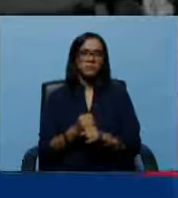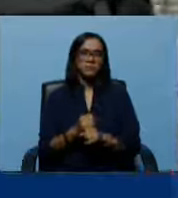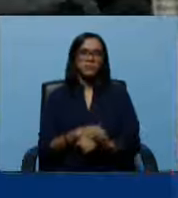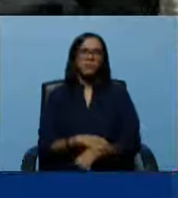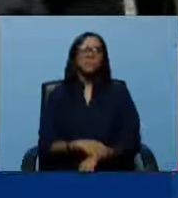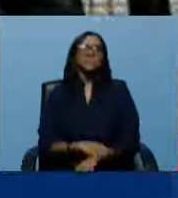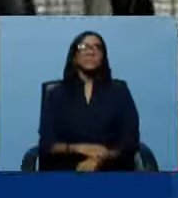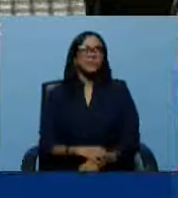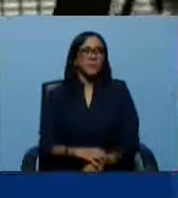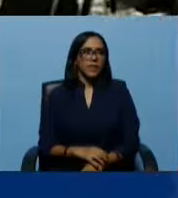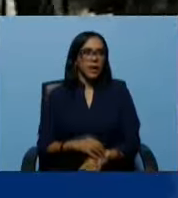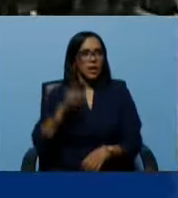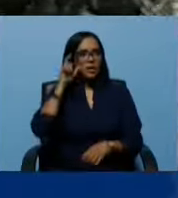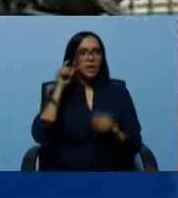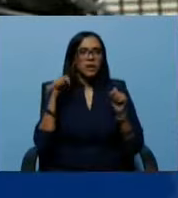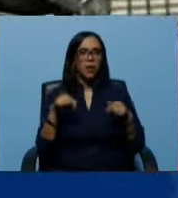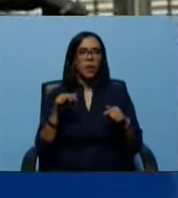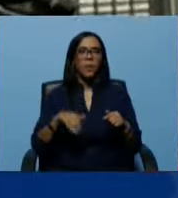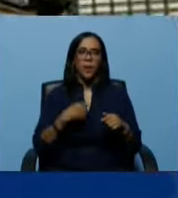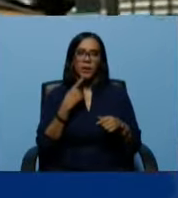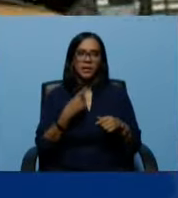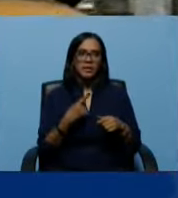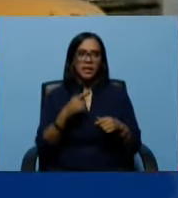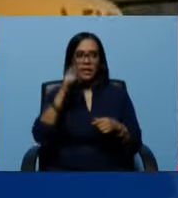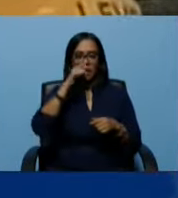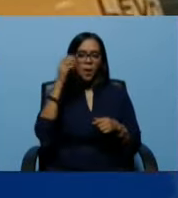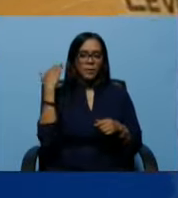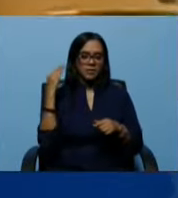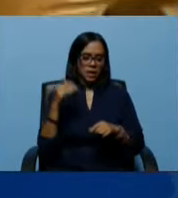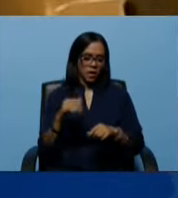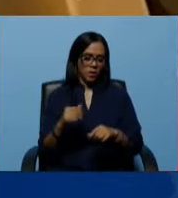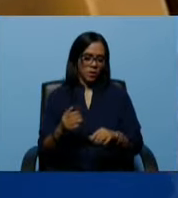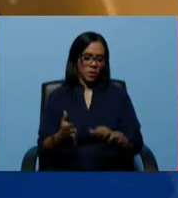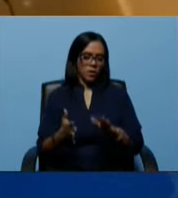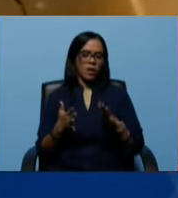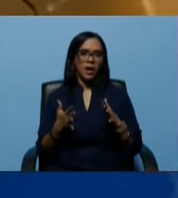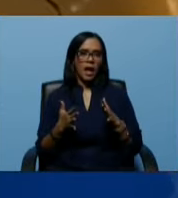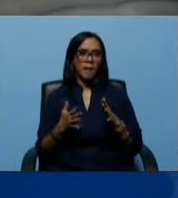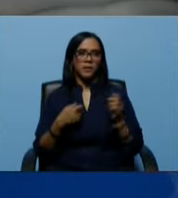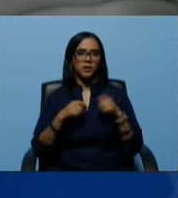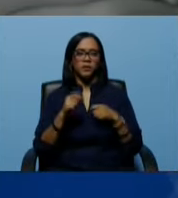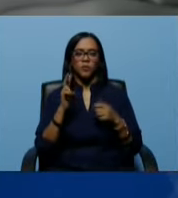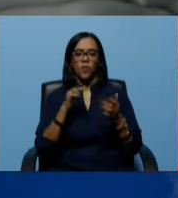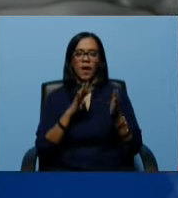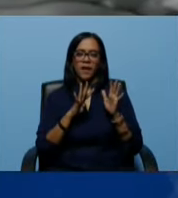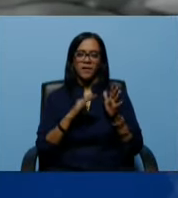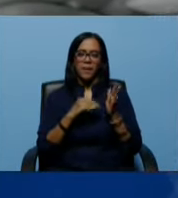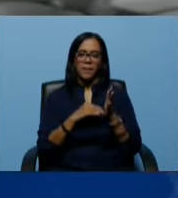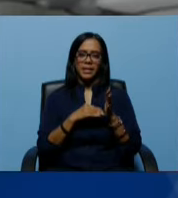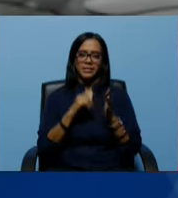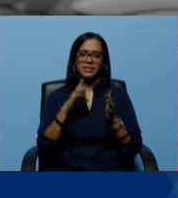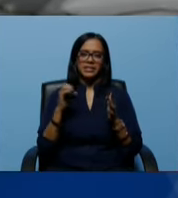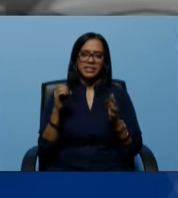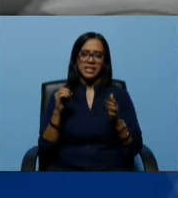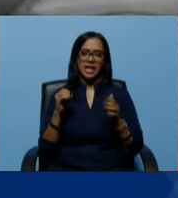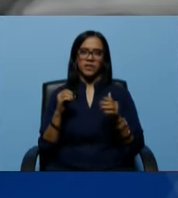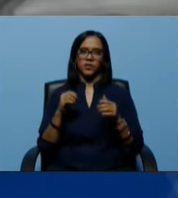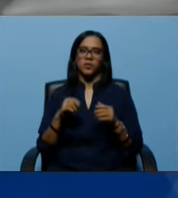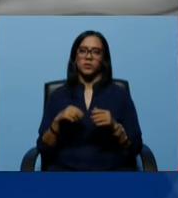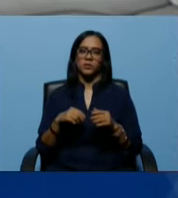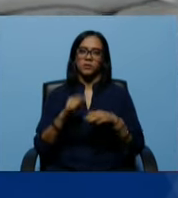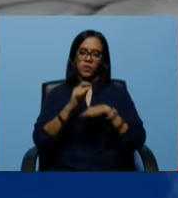Al día de hoy podemos decir que el año pasado logramos la exportación de 9.100 toneladas de frijol chino, frijol mungo,